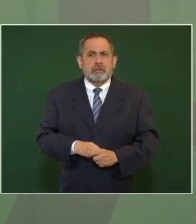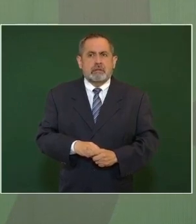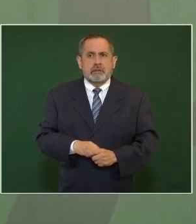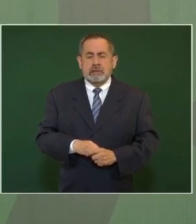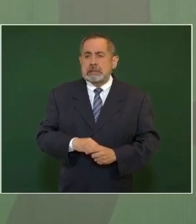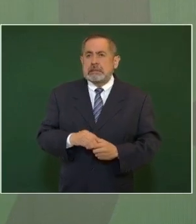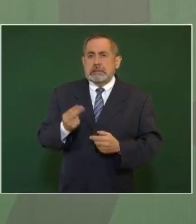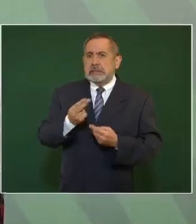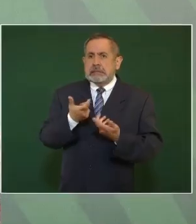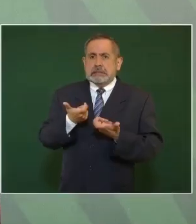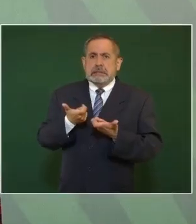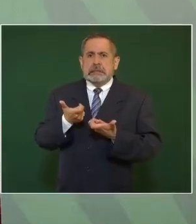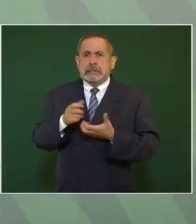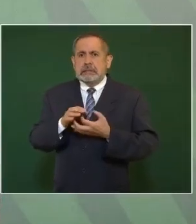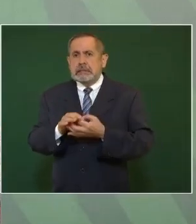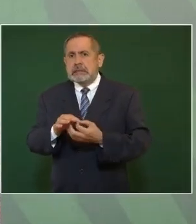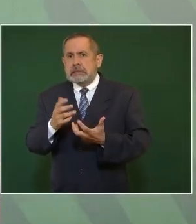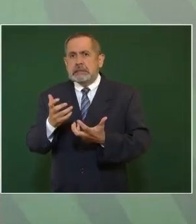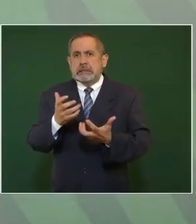puede ser